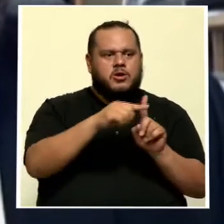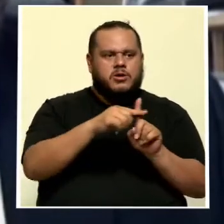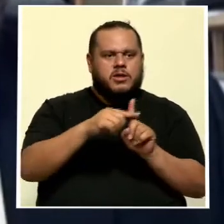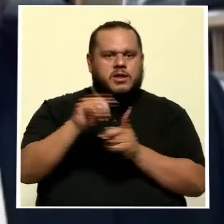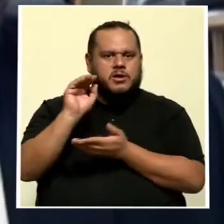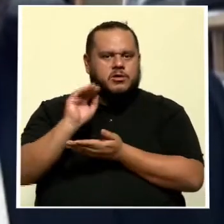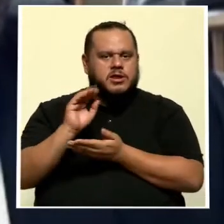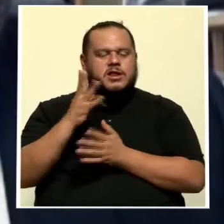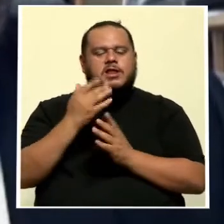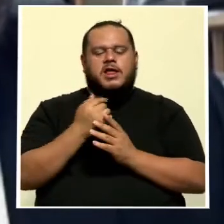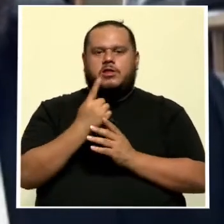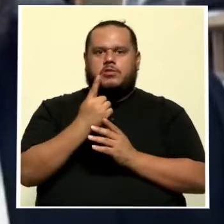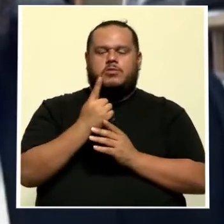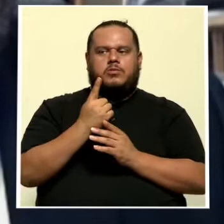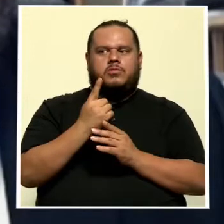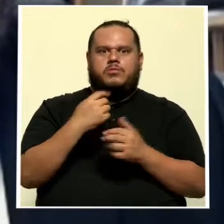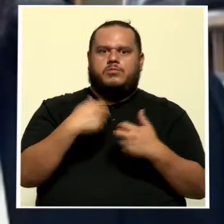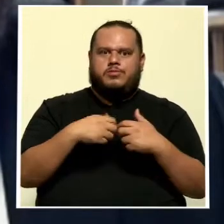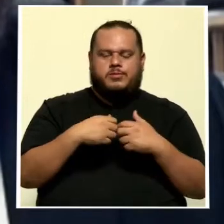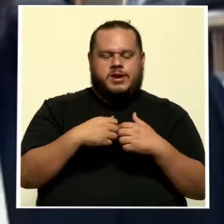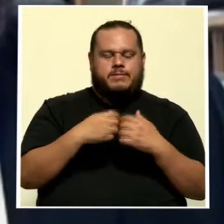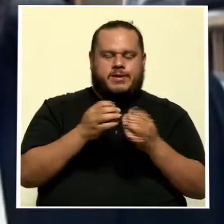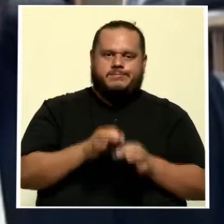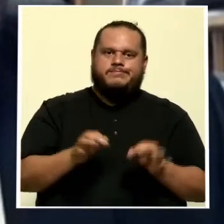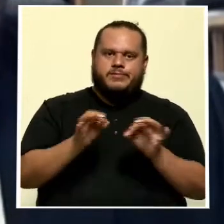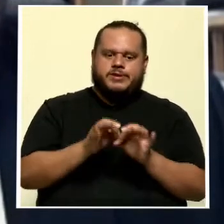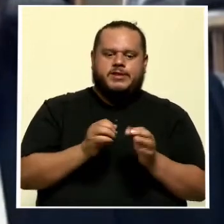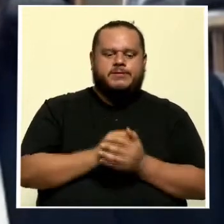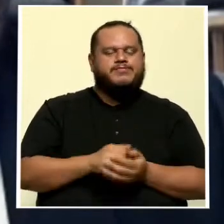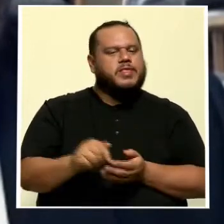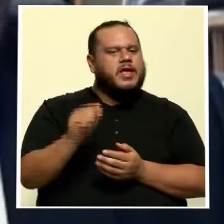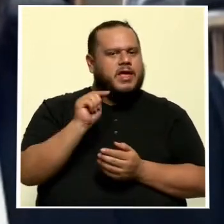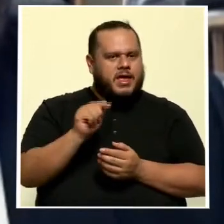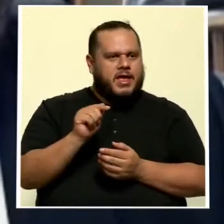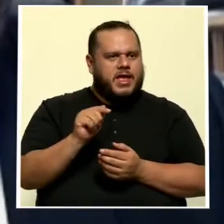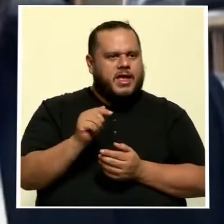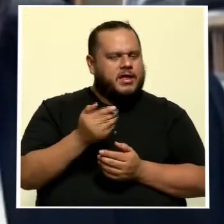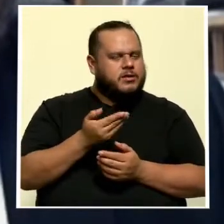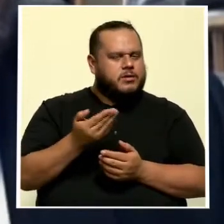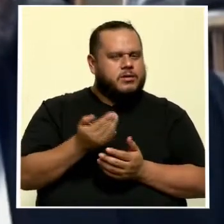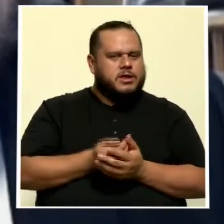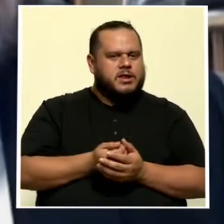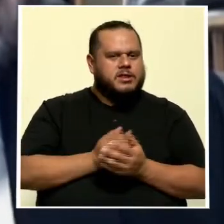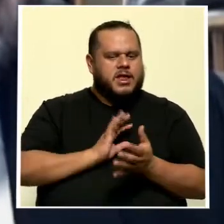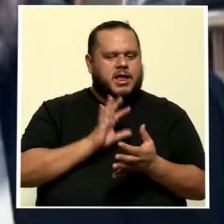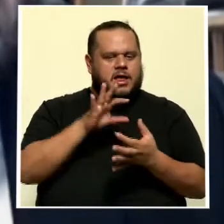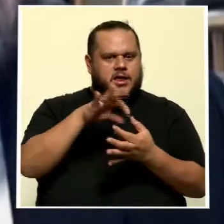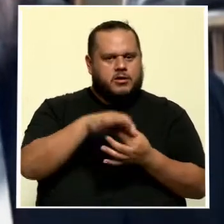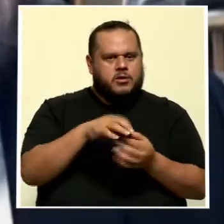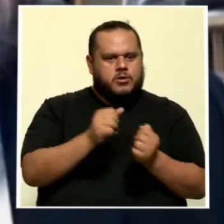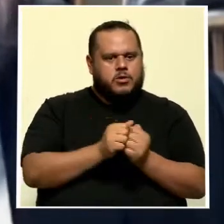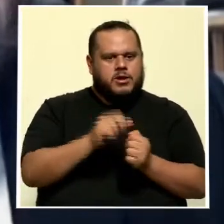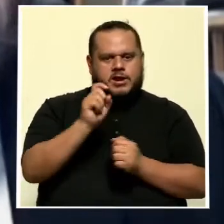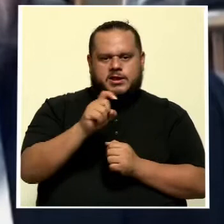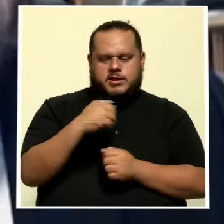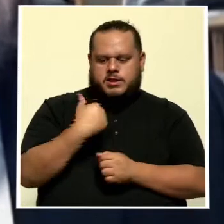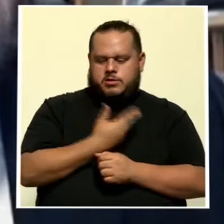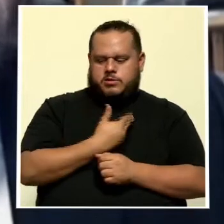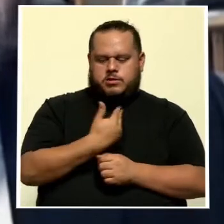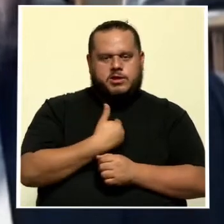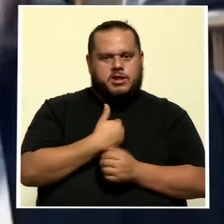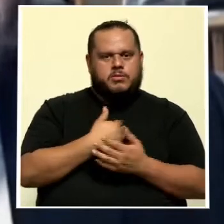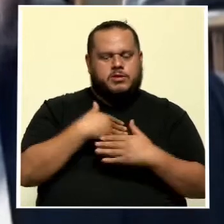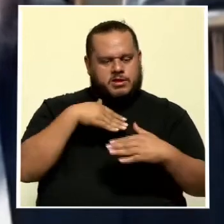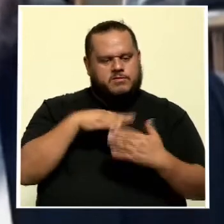ambiental. Entonces, esto está directamente influido con la necesidad que tenemos de enfrentar